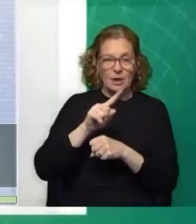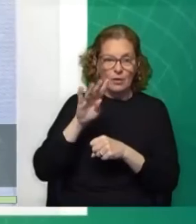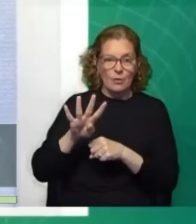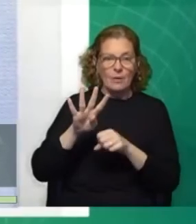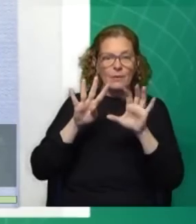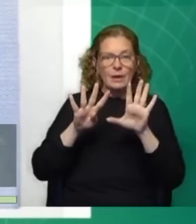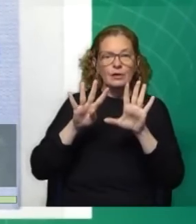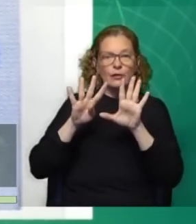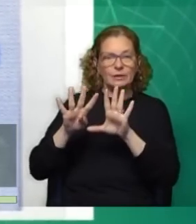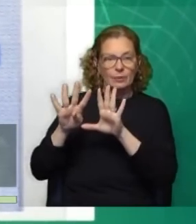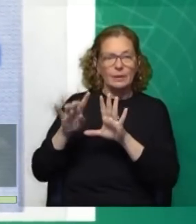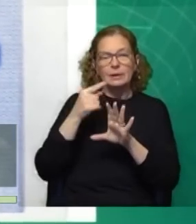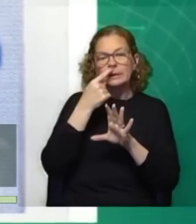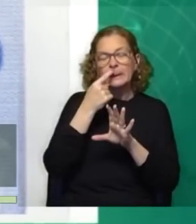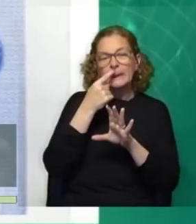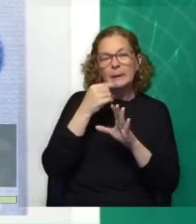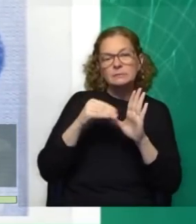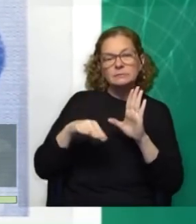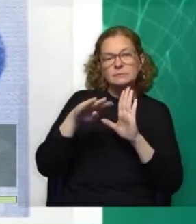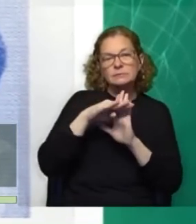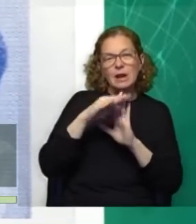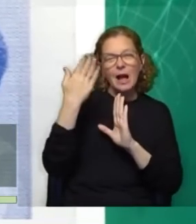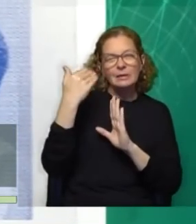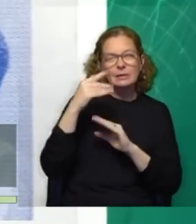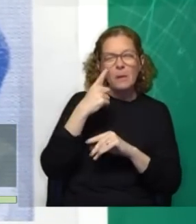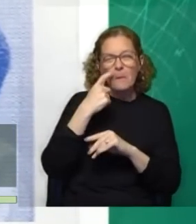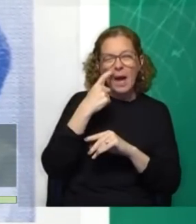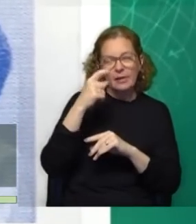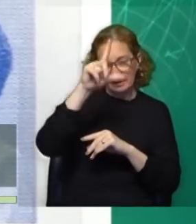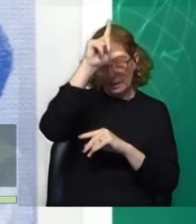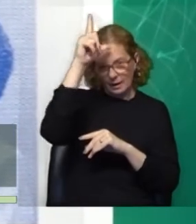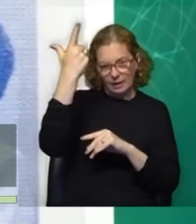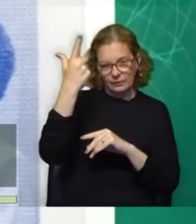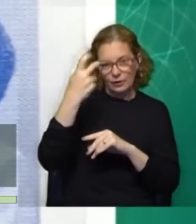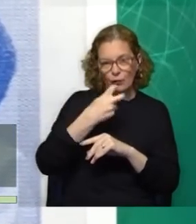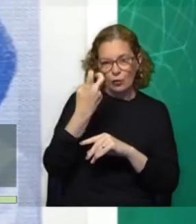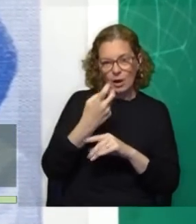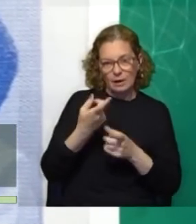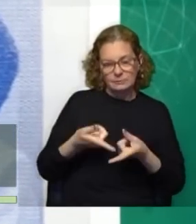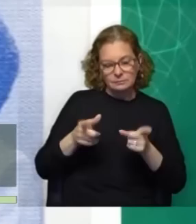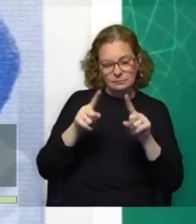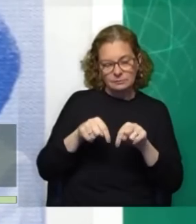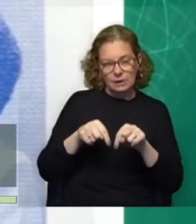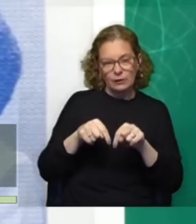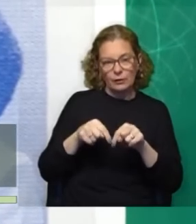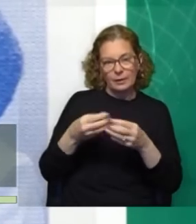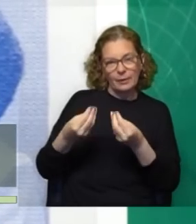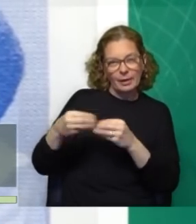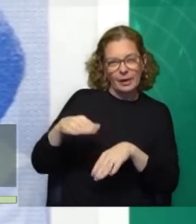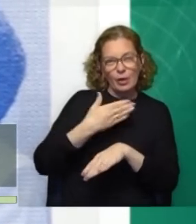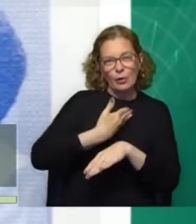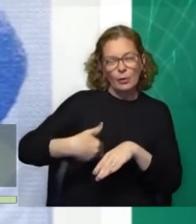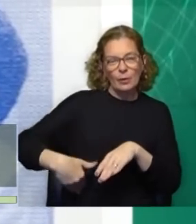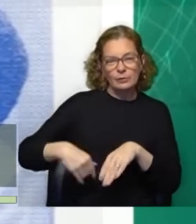al frente de la nómina estaba el ex presidente Luis la calle Herrera que buscaba volver a representar al partido tras haber dejado el gobierno